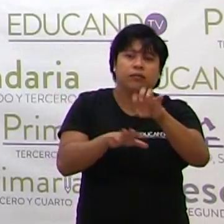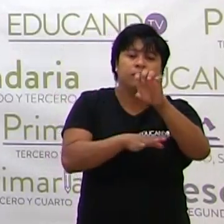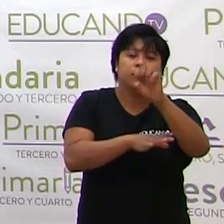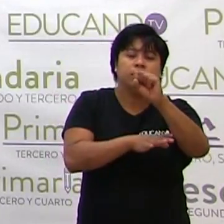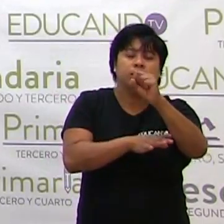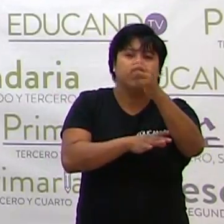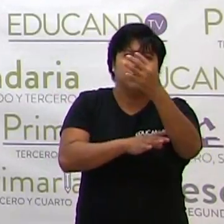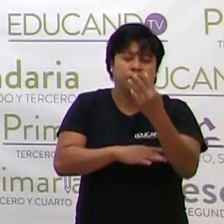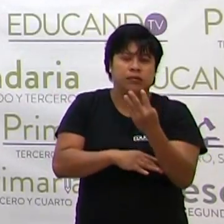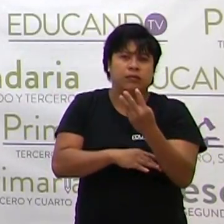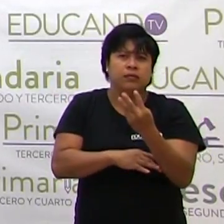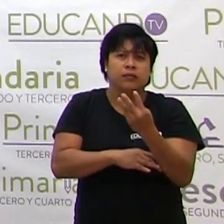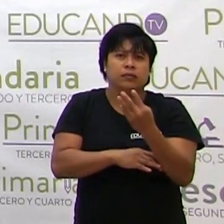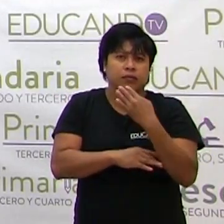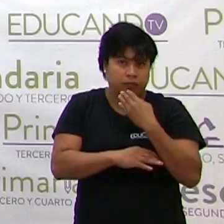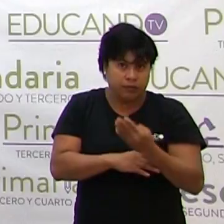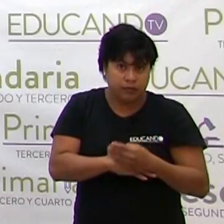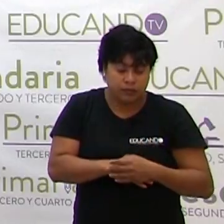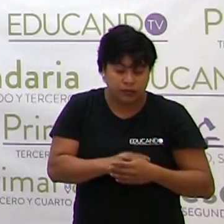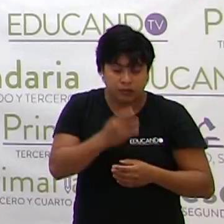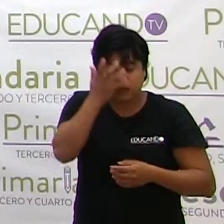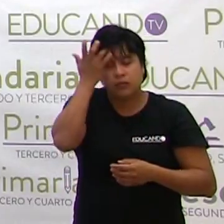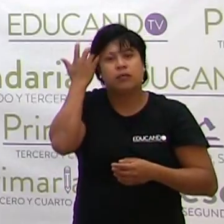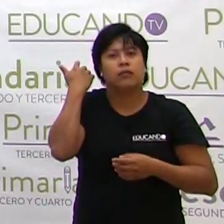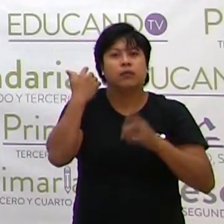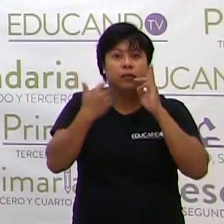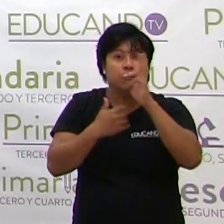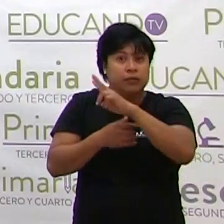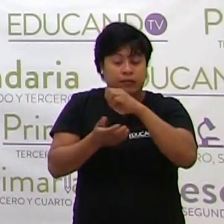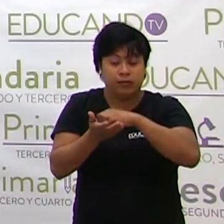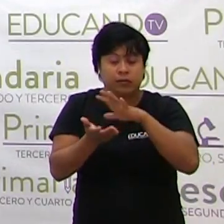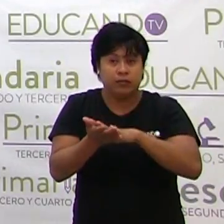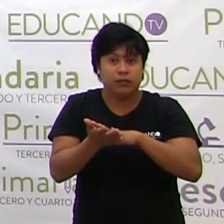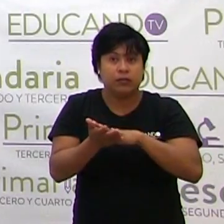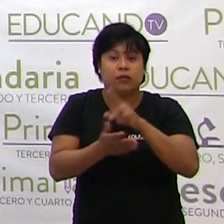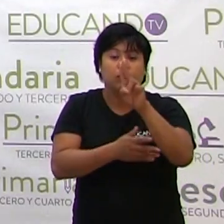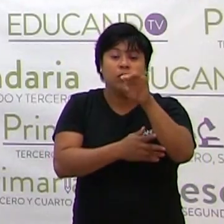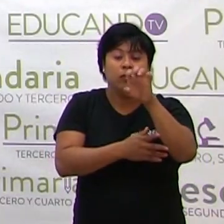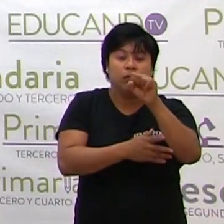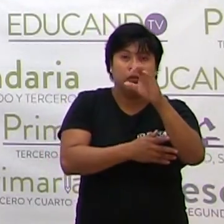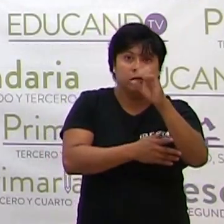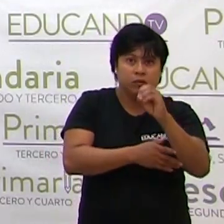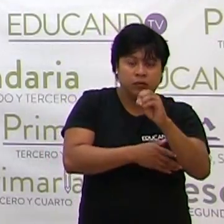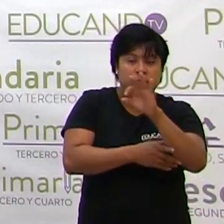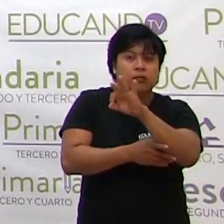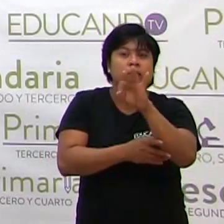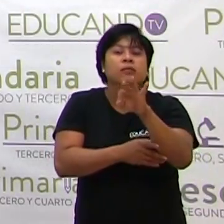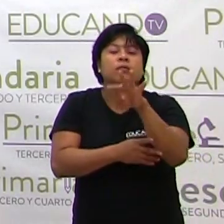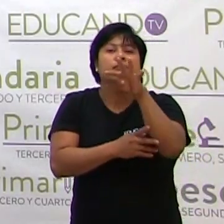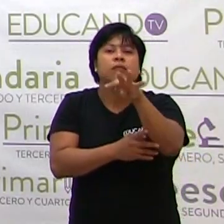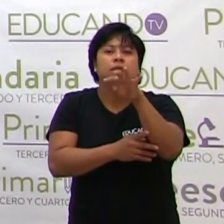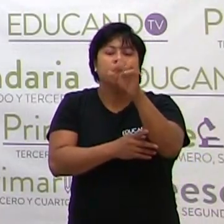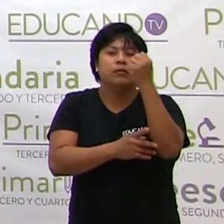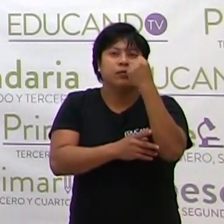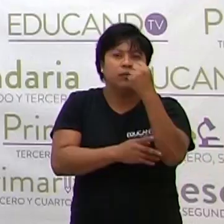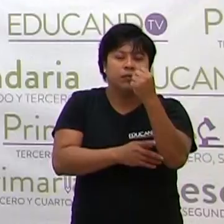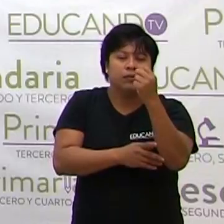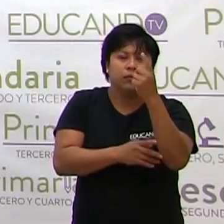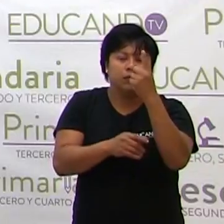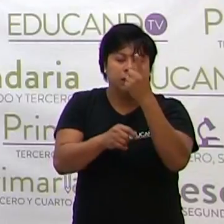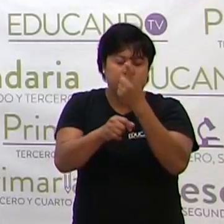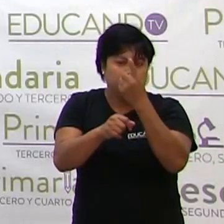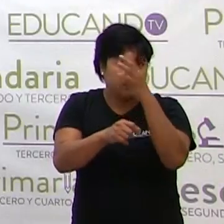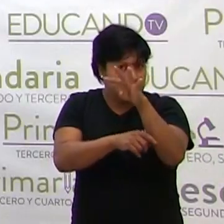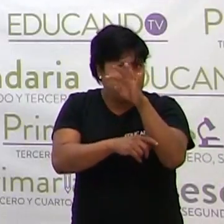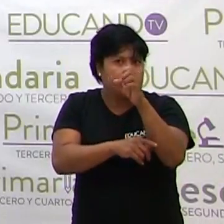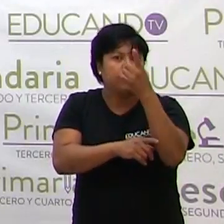1964. ¿Bien? ¿Ya lo notaste? UNESCO, la fecha 19 de